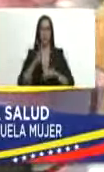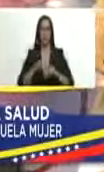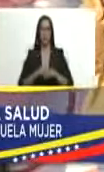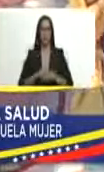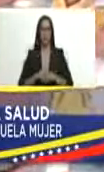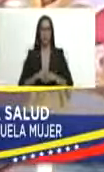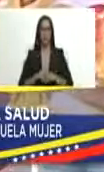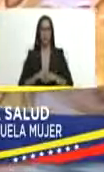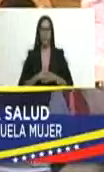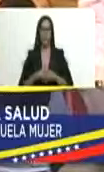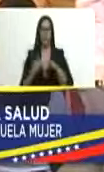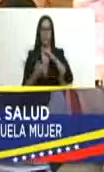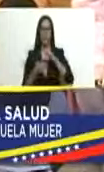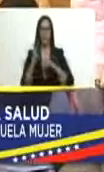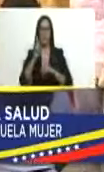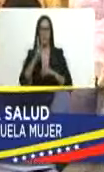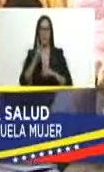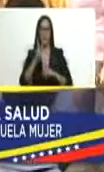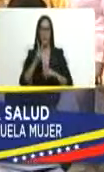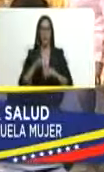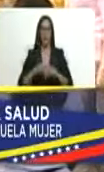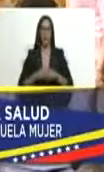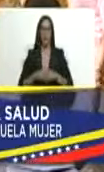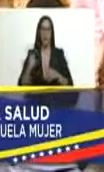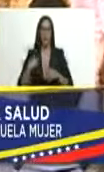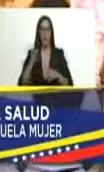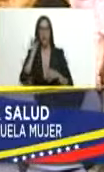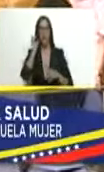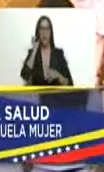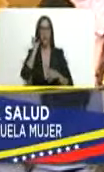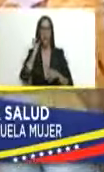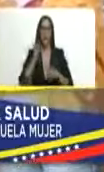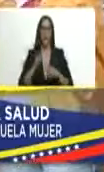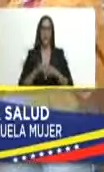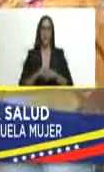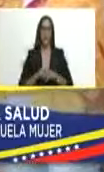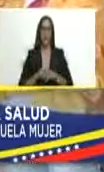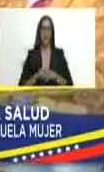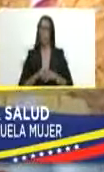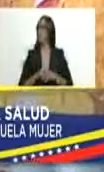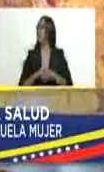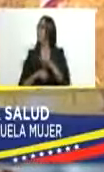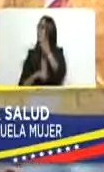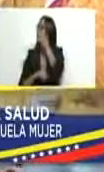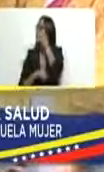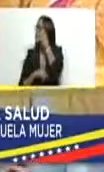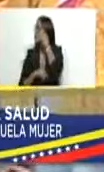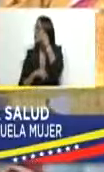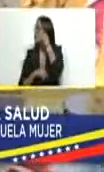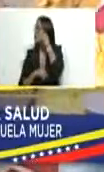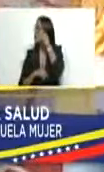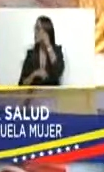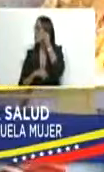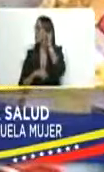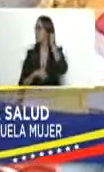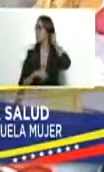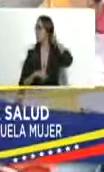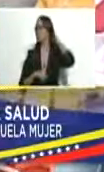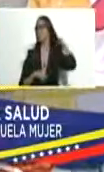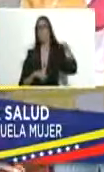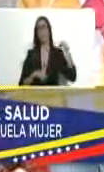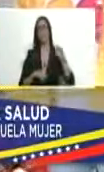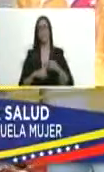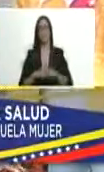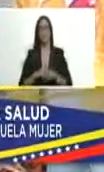En el vértice número dos, presidente, tenemos a una mujer reconocida en la educación por su liderazgo, la profe